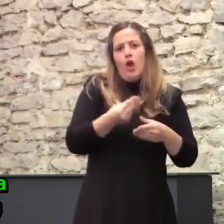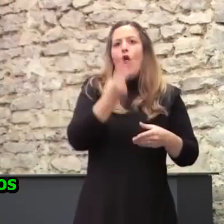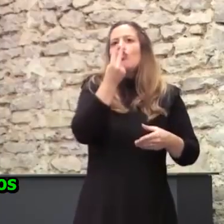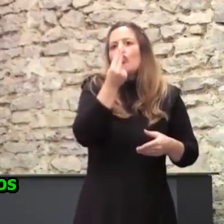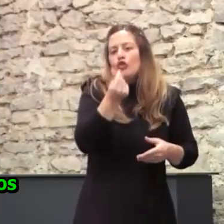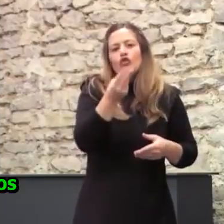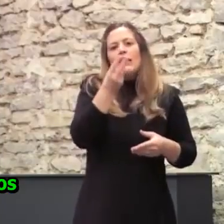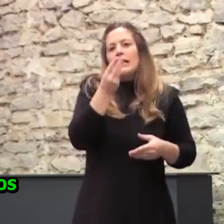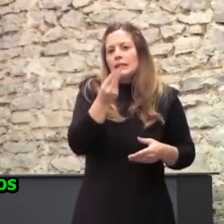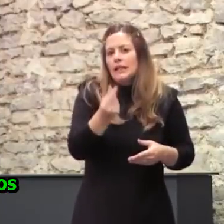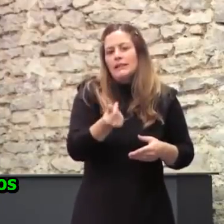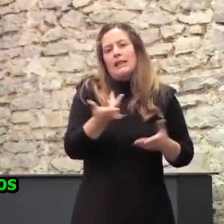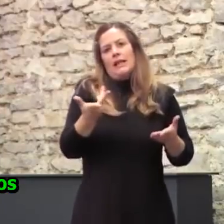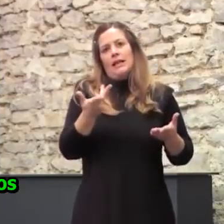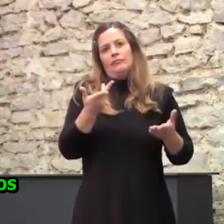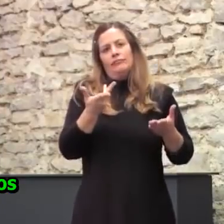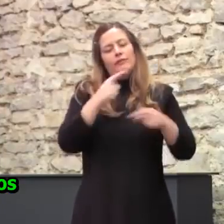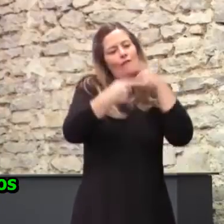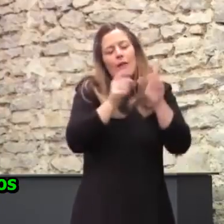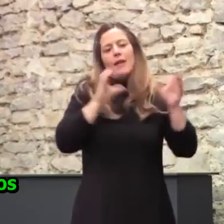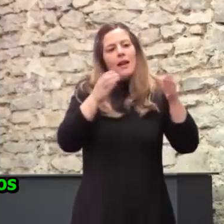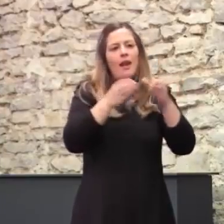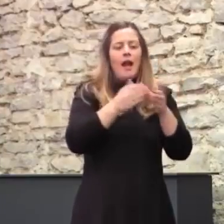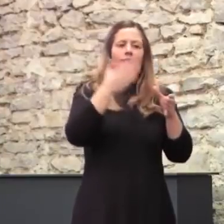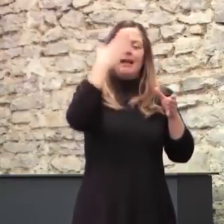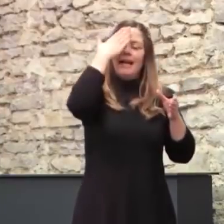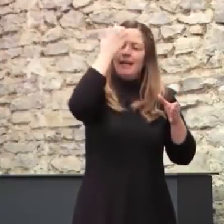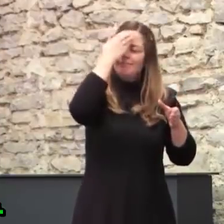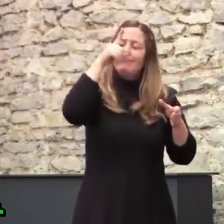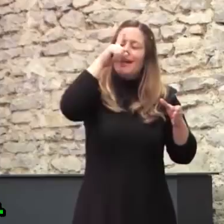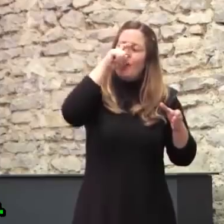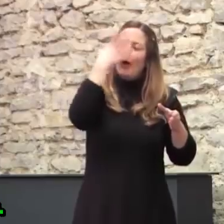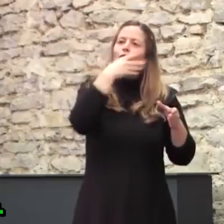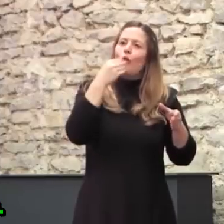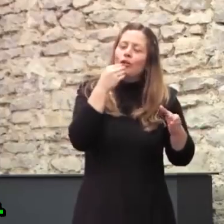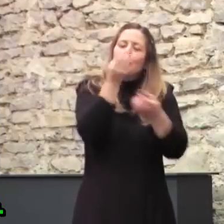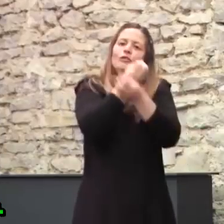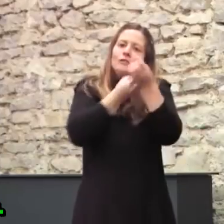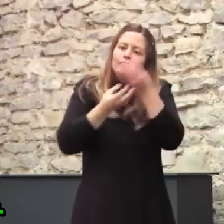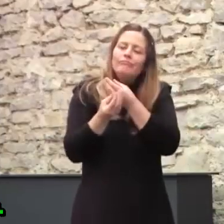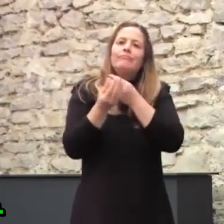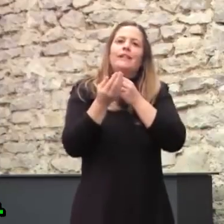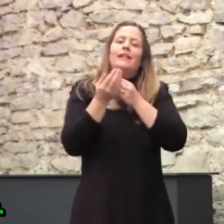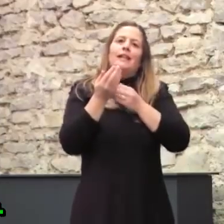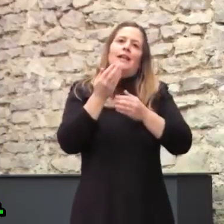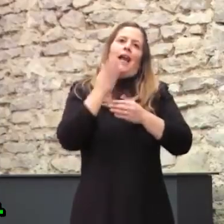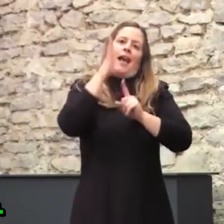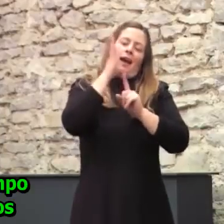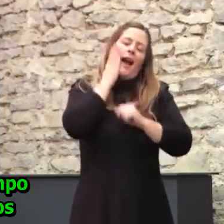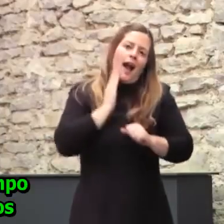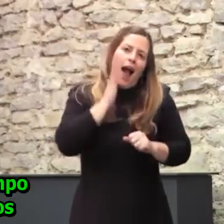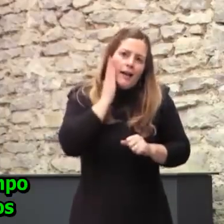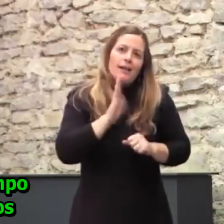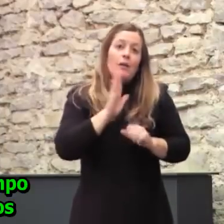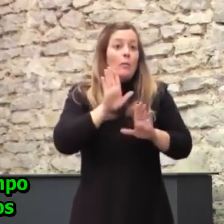el velatorio, hemos compartido recuerdos bonitos de nuestro ser amado, ¿no? Nos hemos dado mucho cariño, pero luego el lunes hay que ir a trabajar.